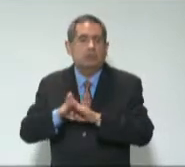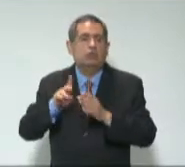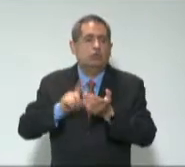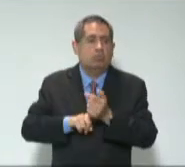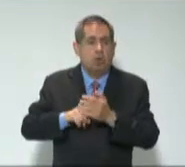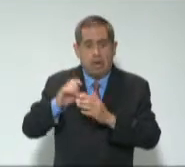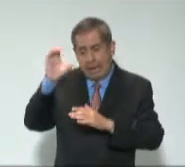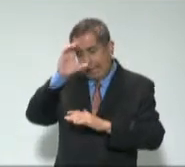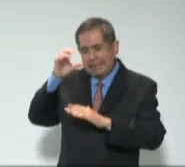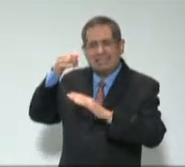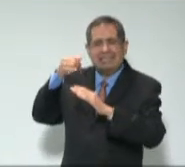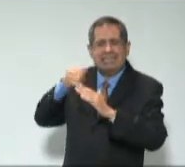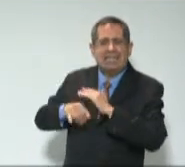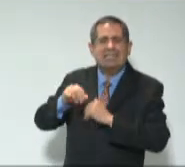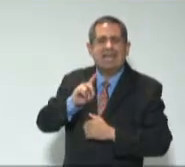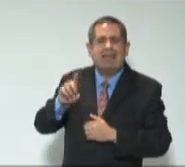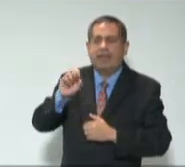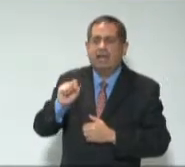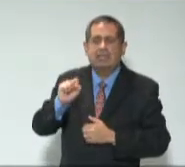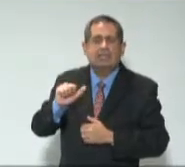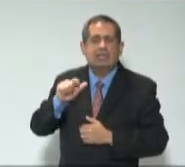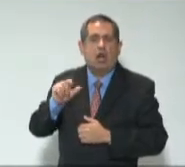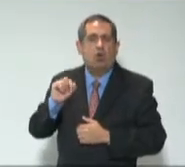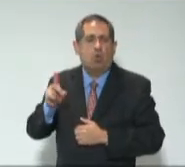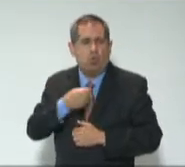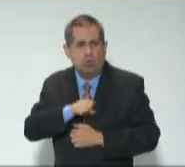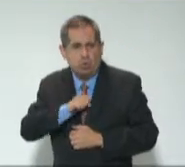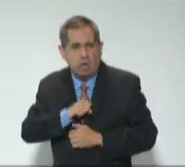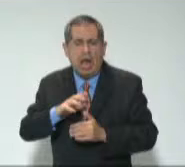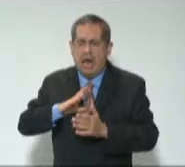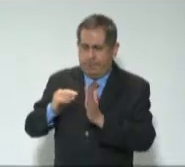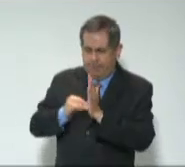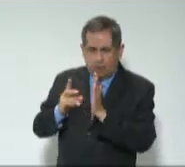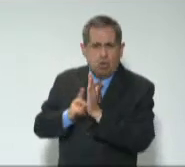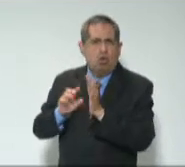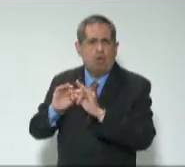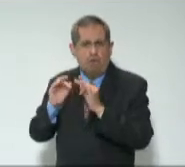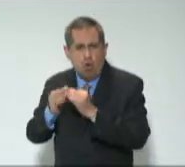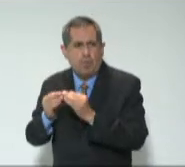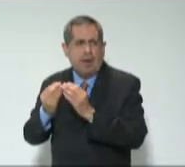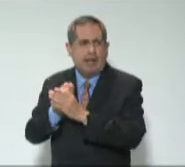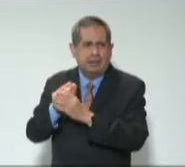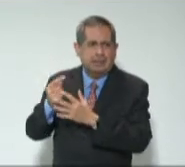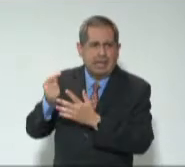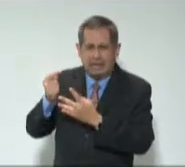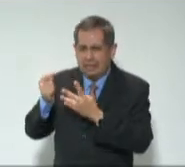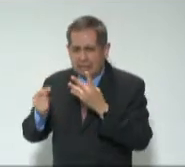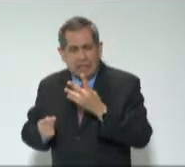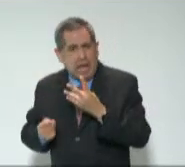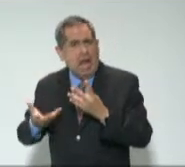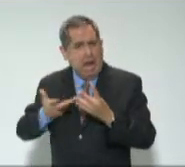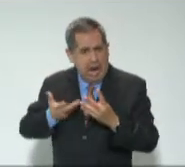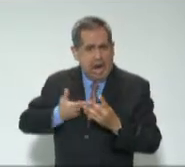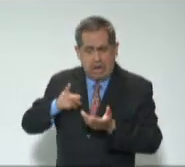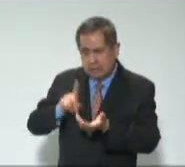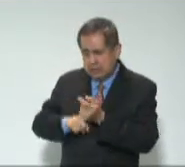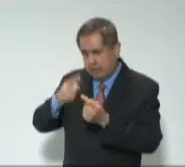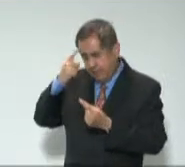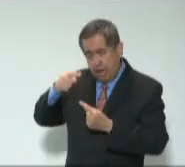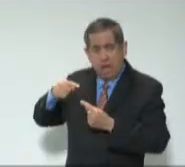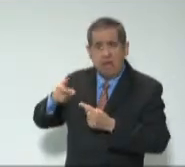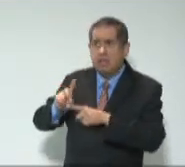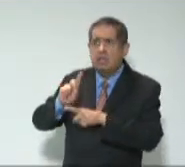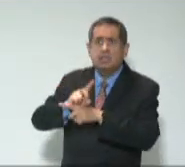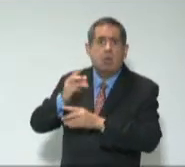la ciencia de la salud en métodos y técnicas que provienen de las ciencias de la salud desde